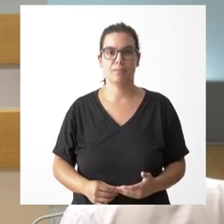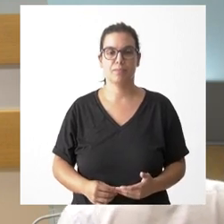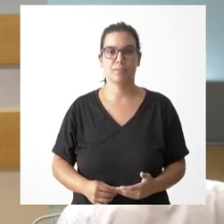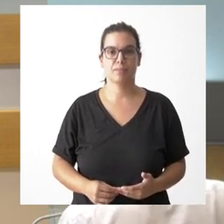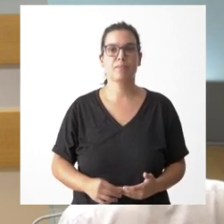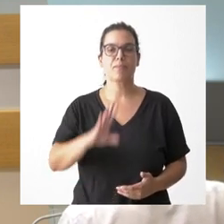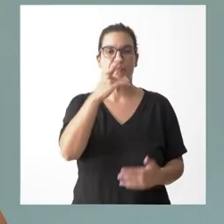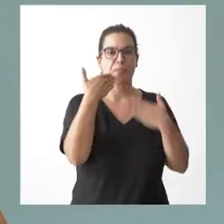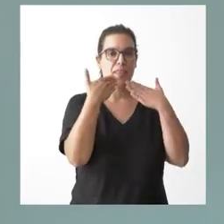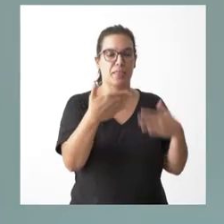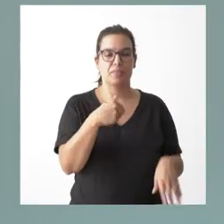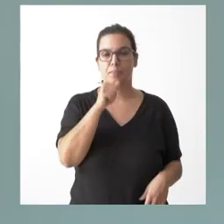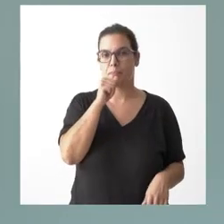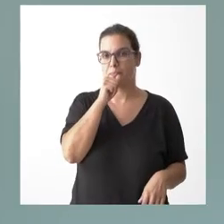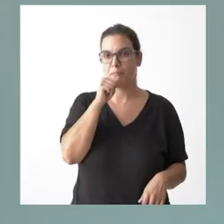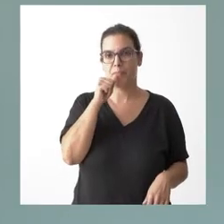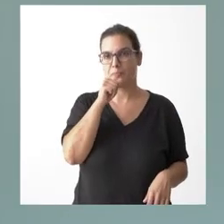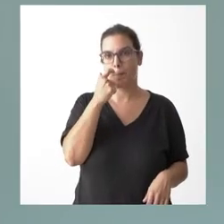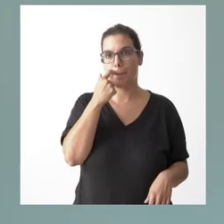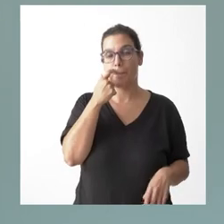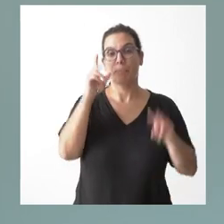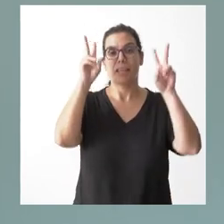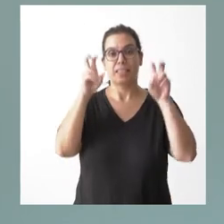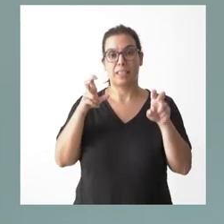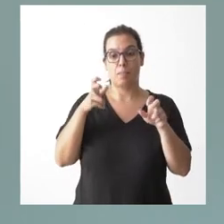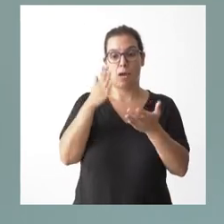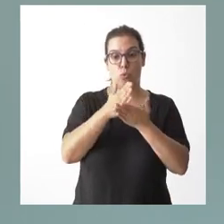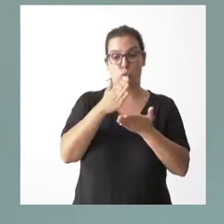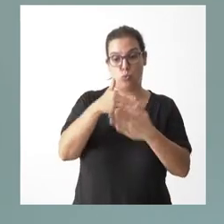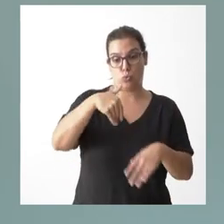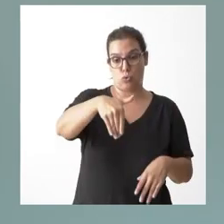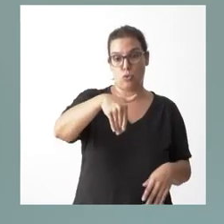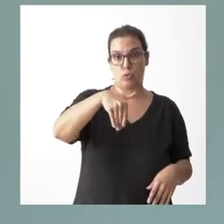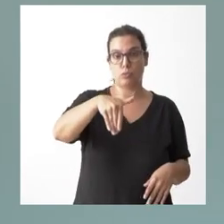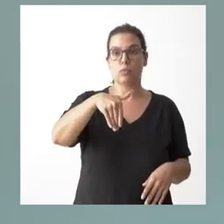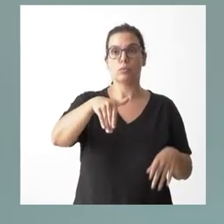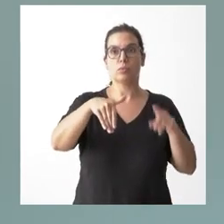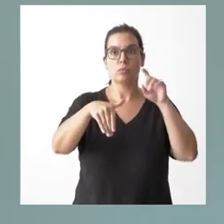Sí, gracias. Respecto al tema del curso